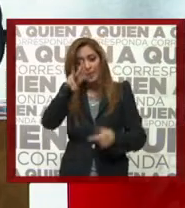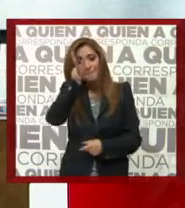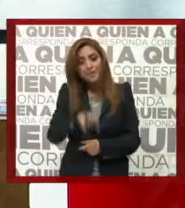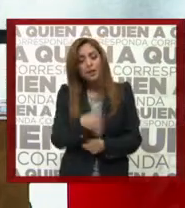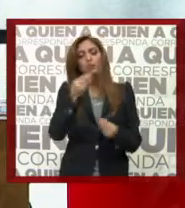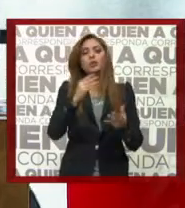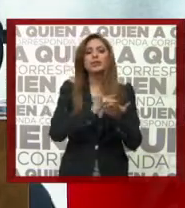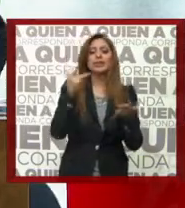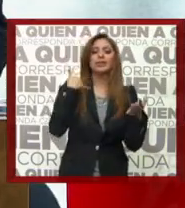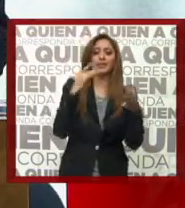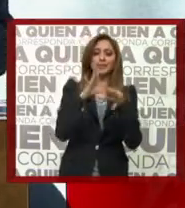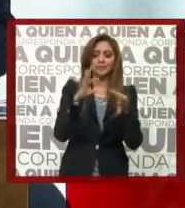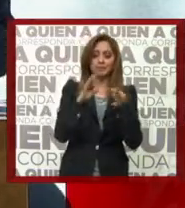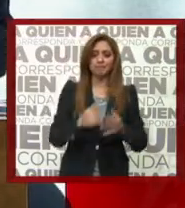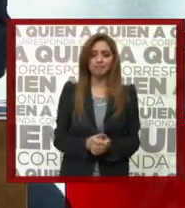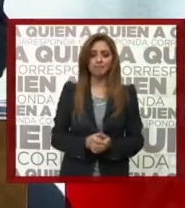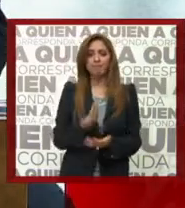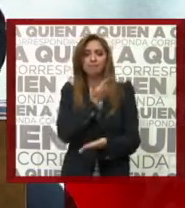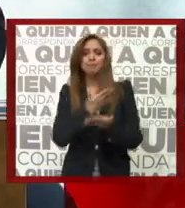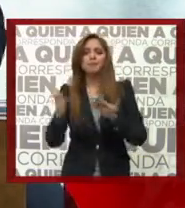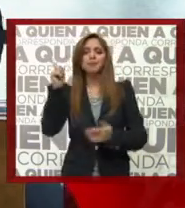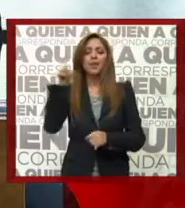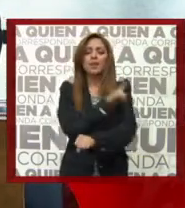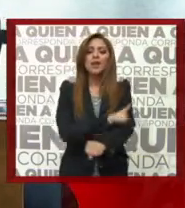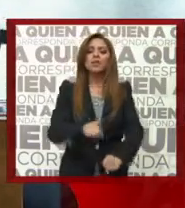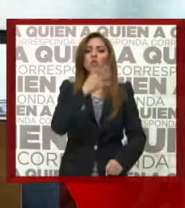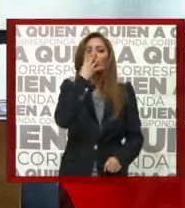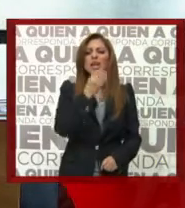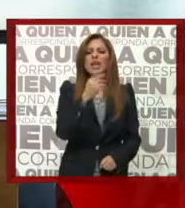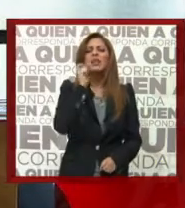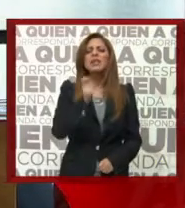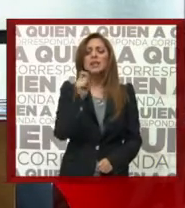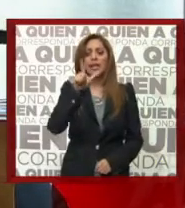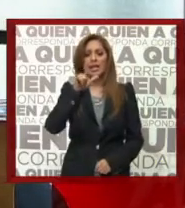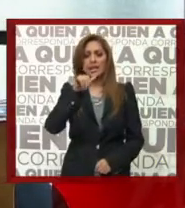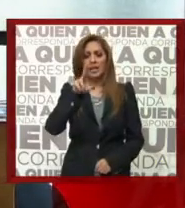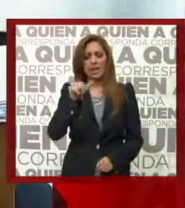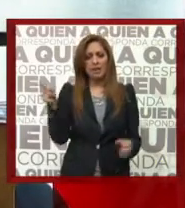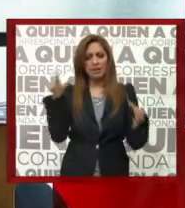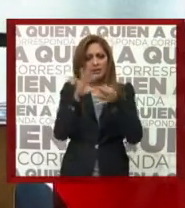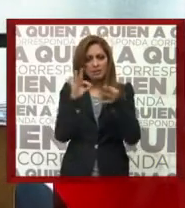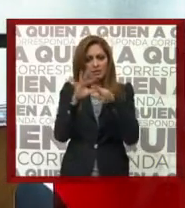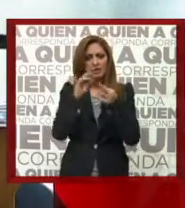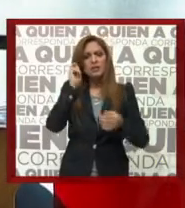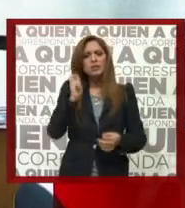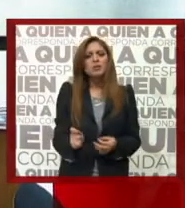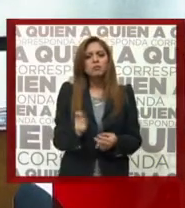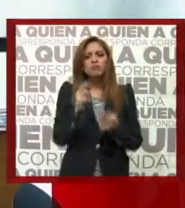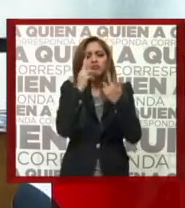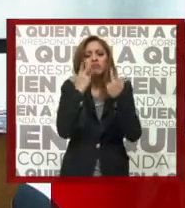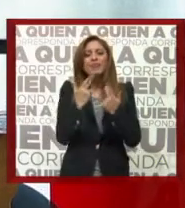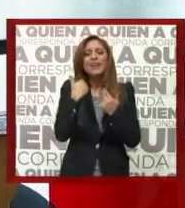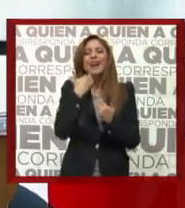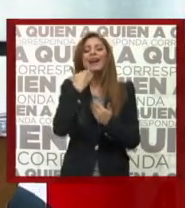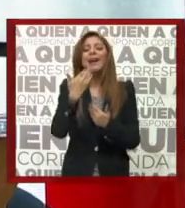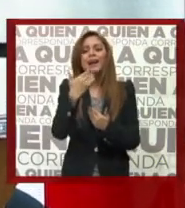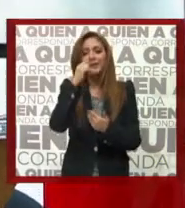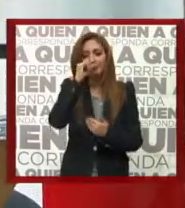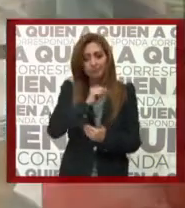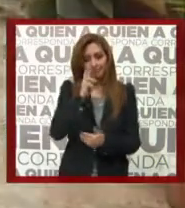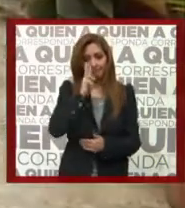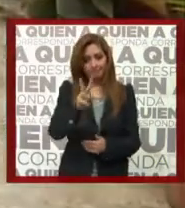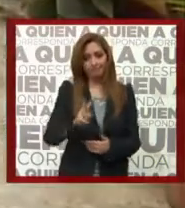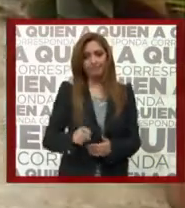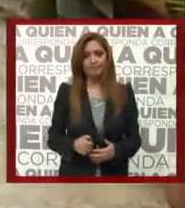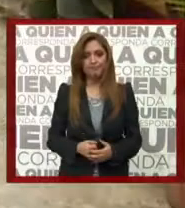por sus comentarios. Vamos hasta Coyoacán. Lina López Soto nos dice que hay una ruptura de ilusiones tremenda.